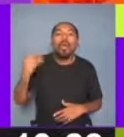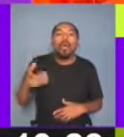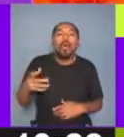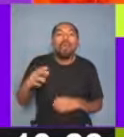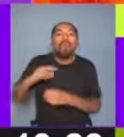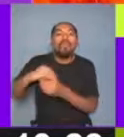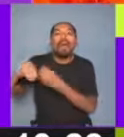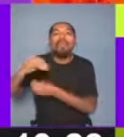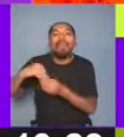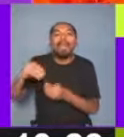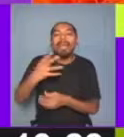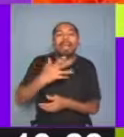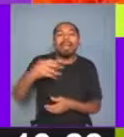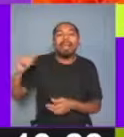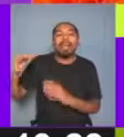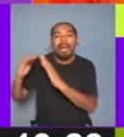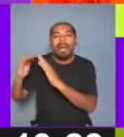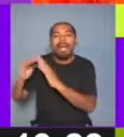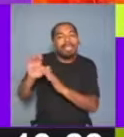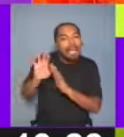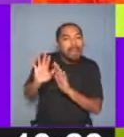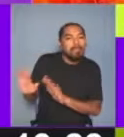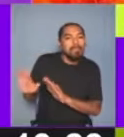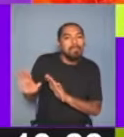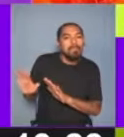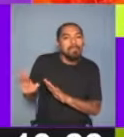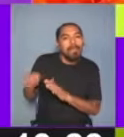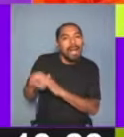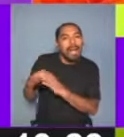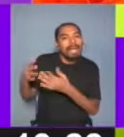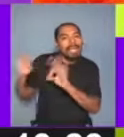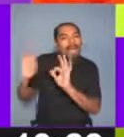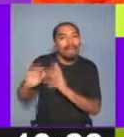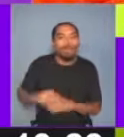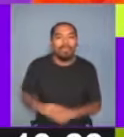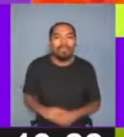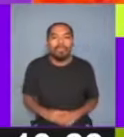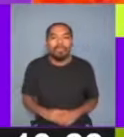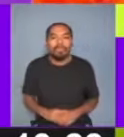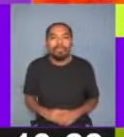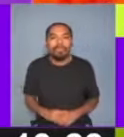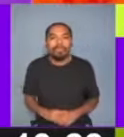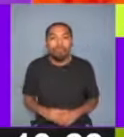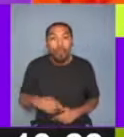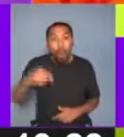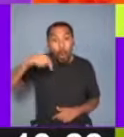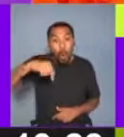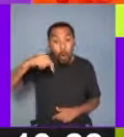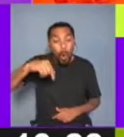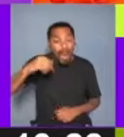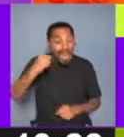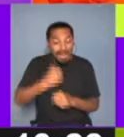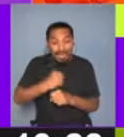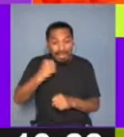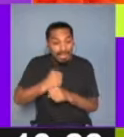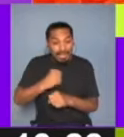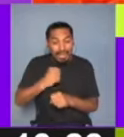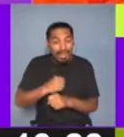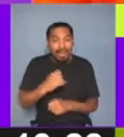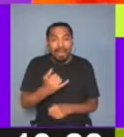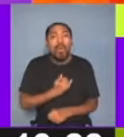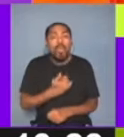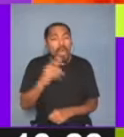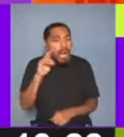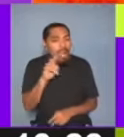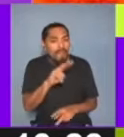eso ese trabajo se hizo también anoche y este ya lo que sería de hoy en día era trabajar en en ver